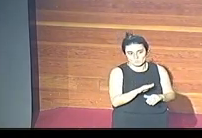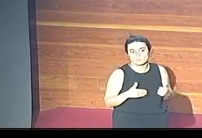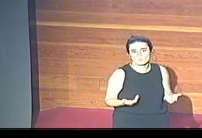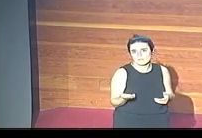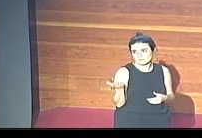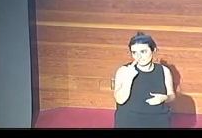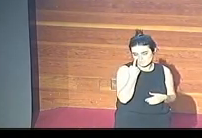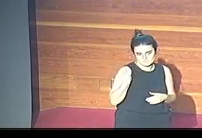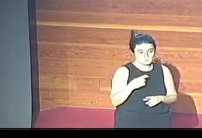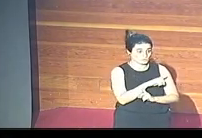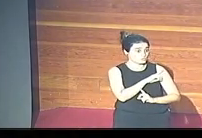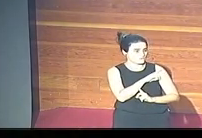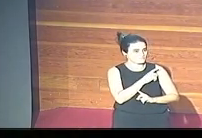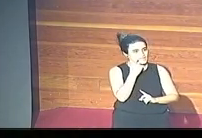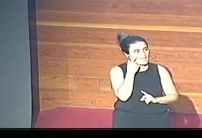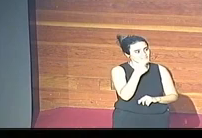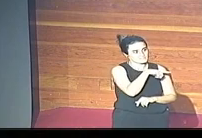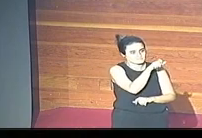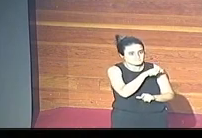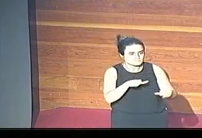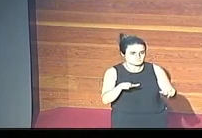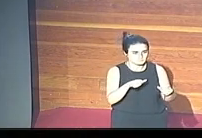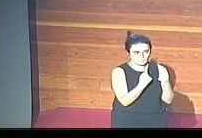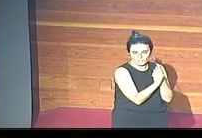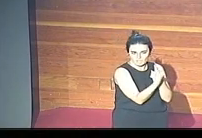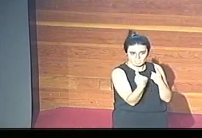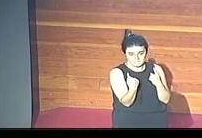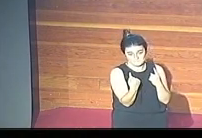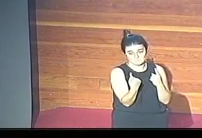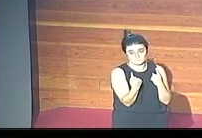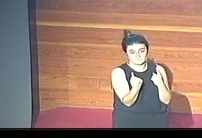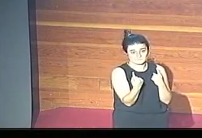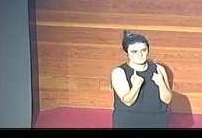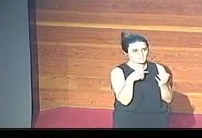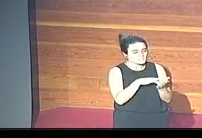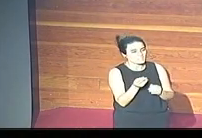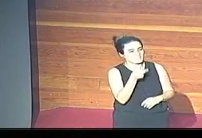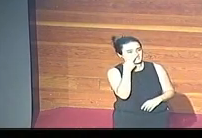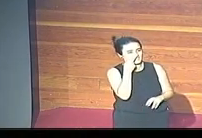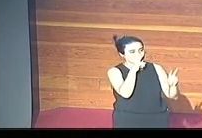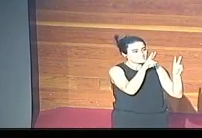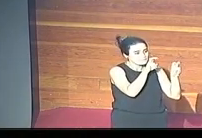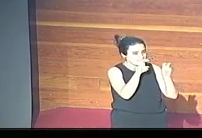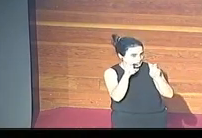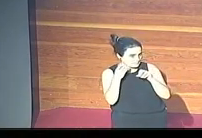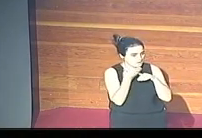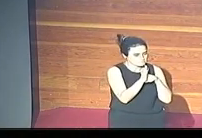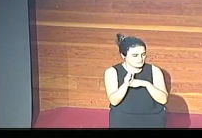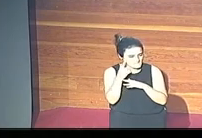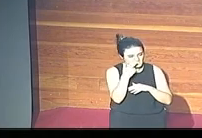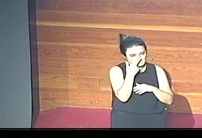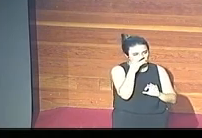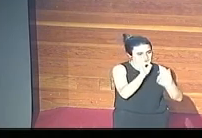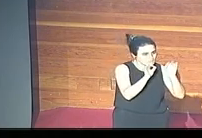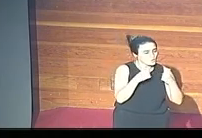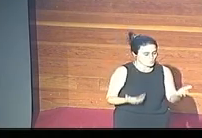cuál es el grado de interés que tienen cada uno de los ciudadanos en unos temas que les iban a proponer y